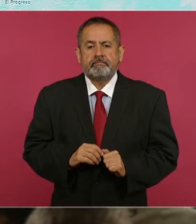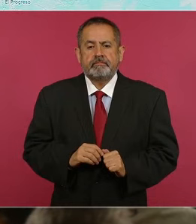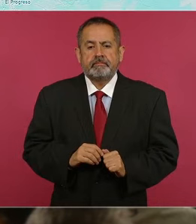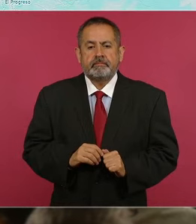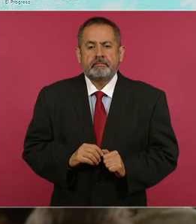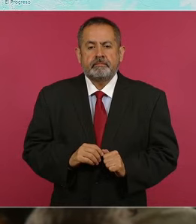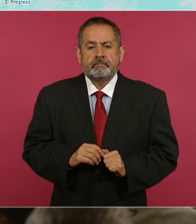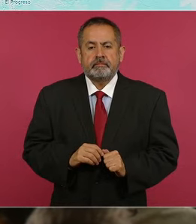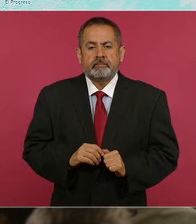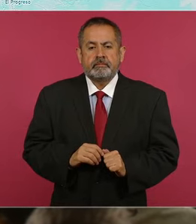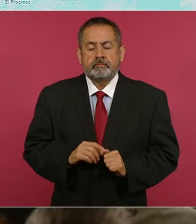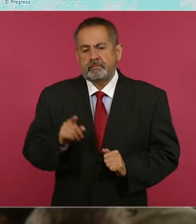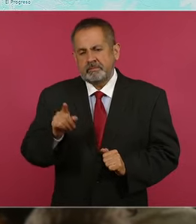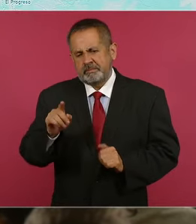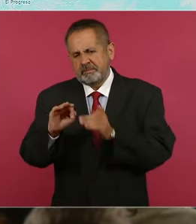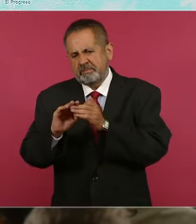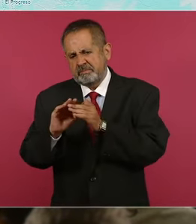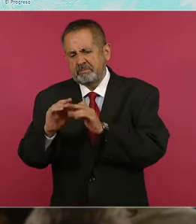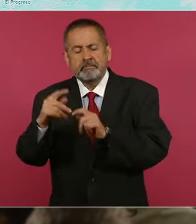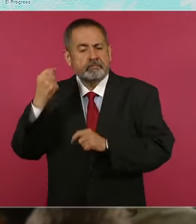Aquí es una parte de Tabasco.